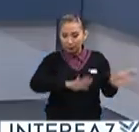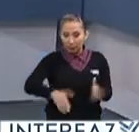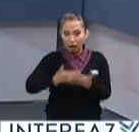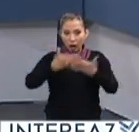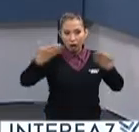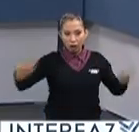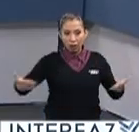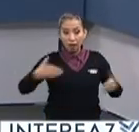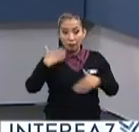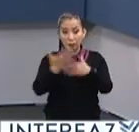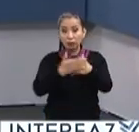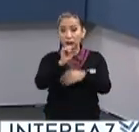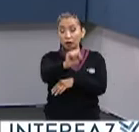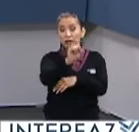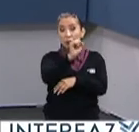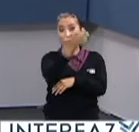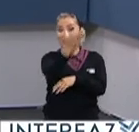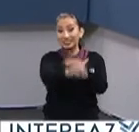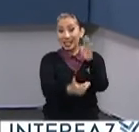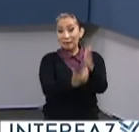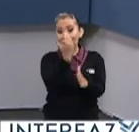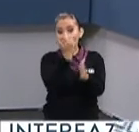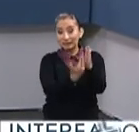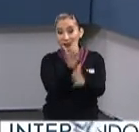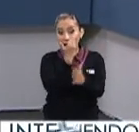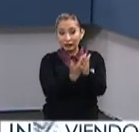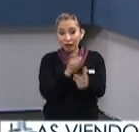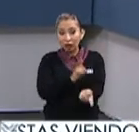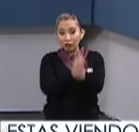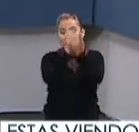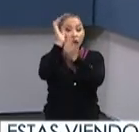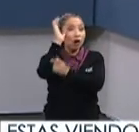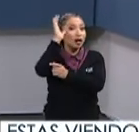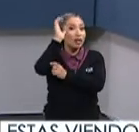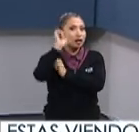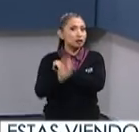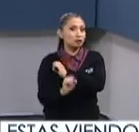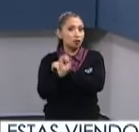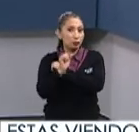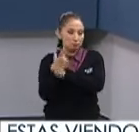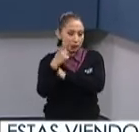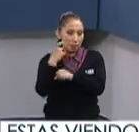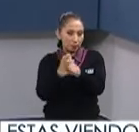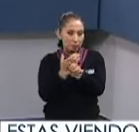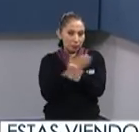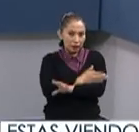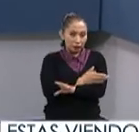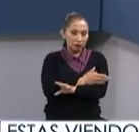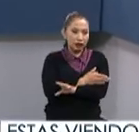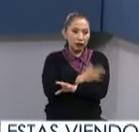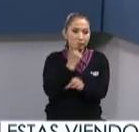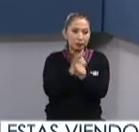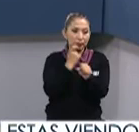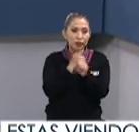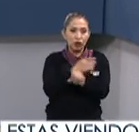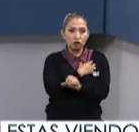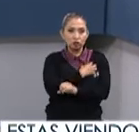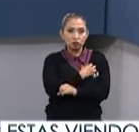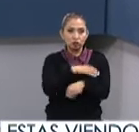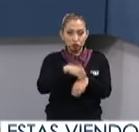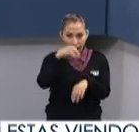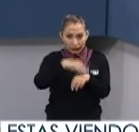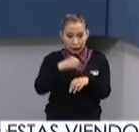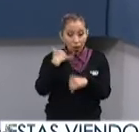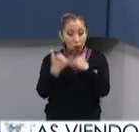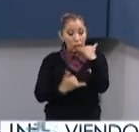platicar Juegan el próximo sábado a las 10 de la mañana contra Corea del Sur. Pero primero, exactamente, primero viene Suecia, que va a ser un